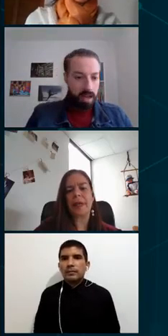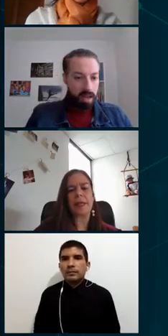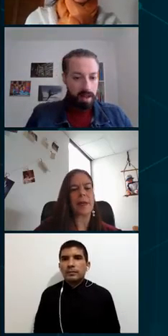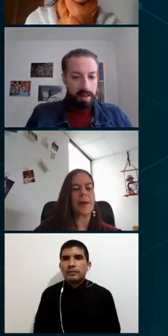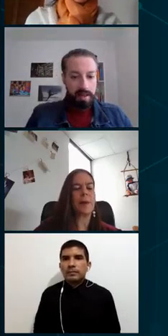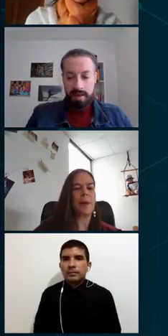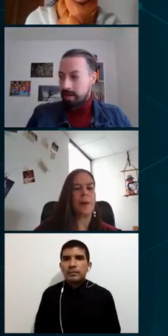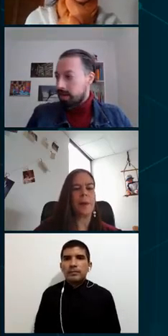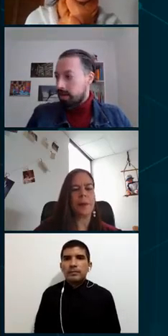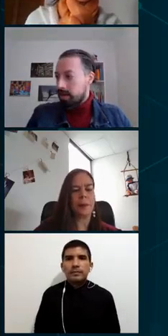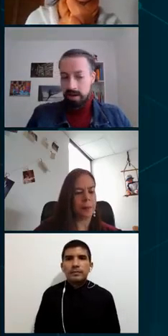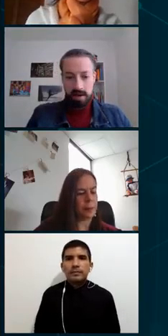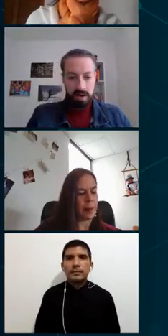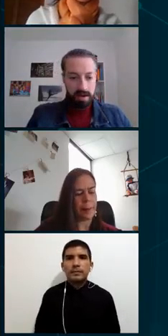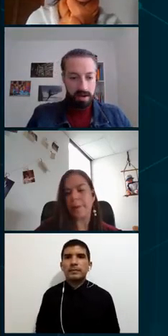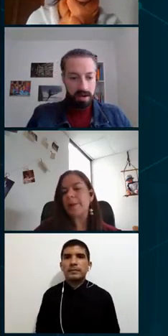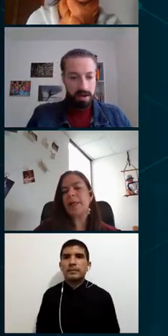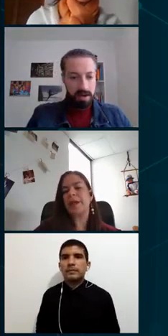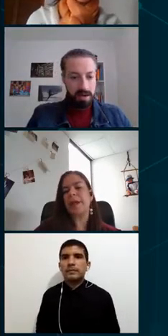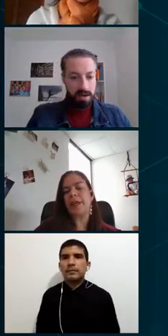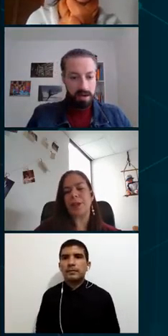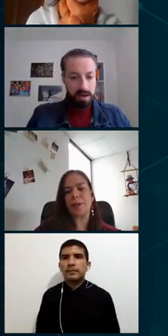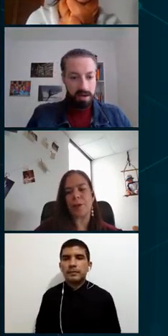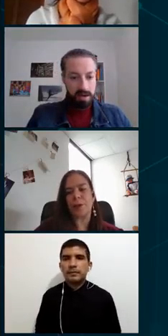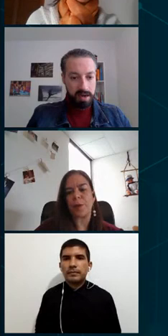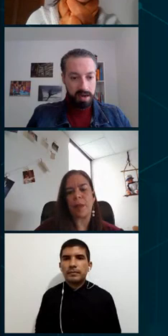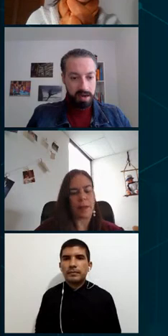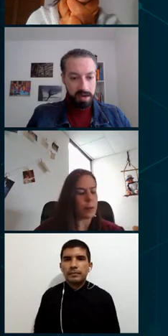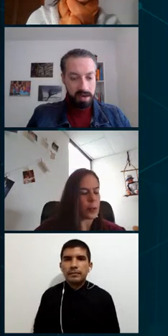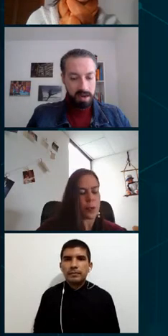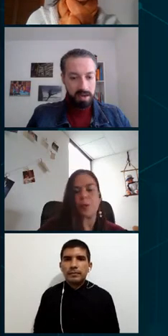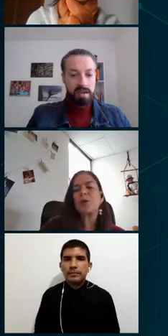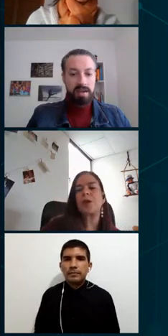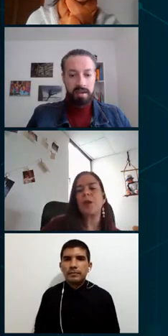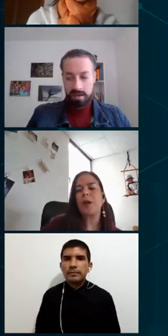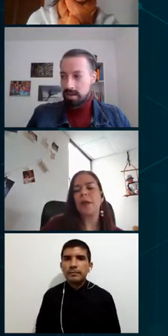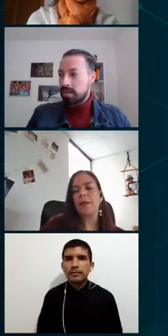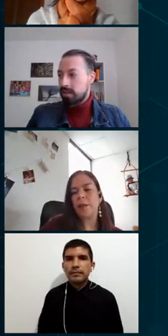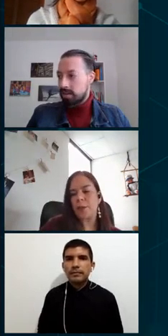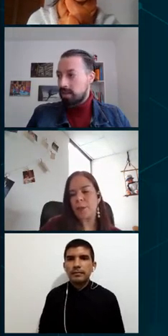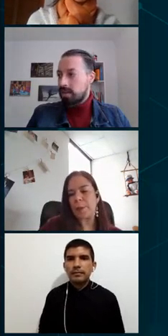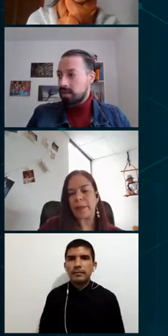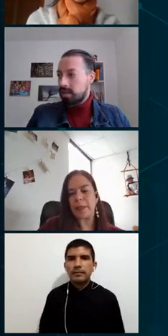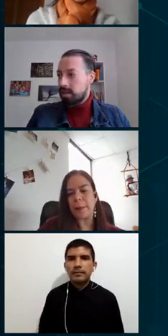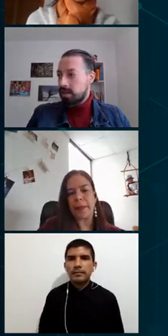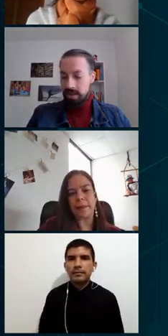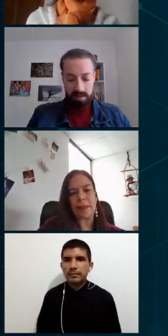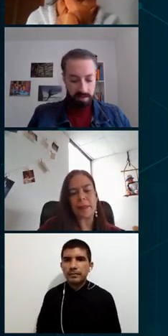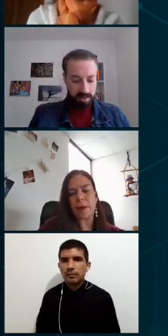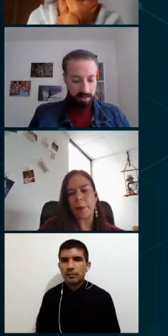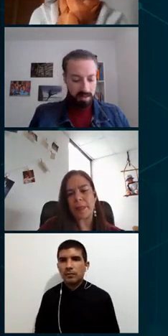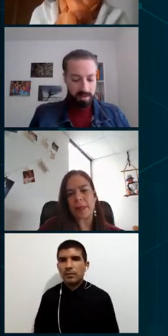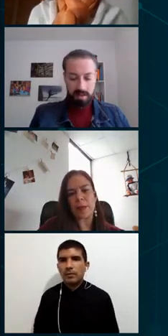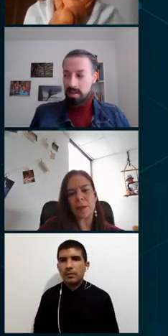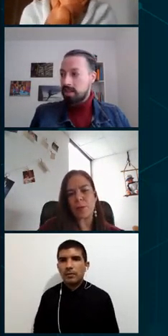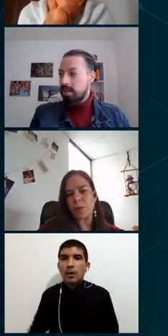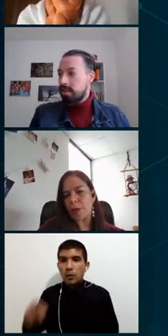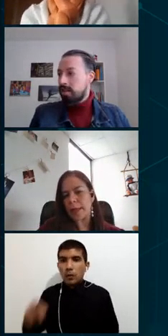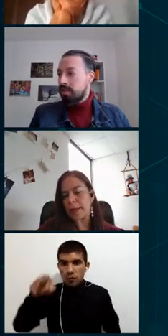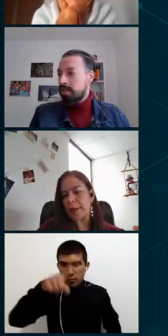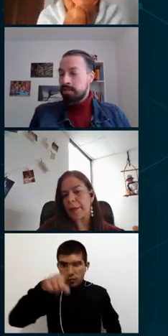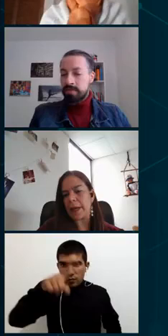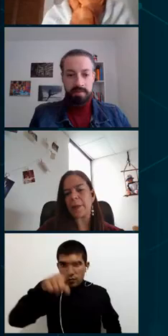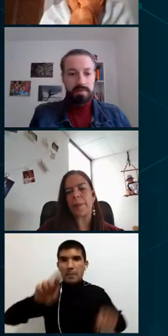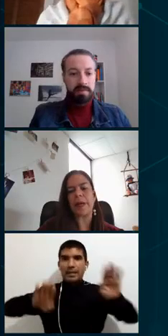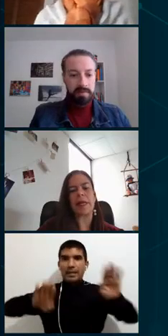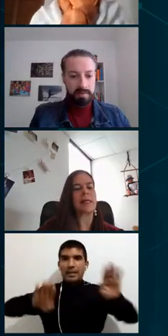Bueno, podría ser como vamos dando el inicio nosotros mientras nuestros participantes comienzan